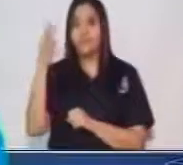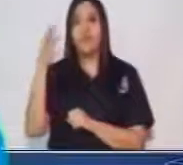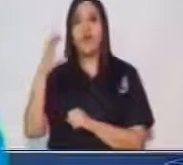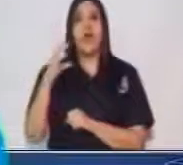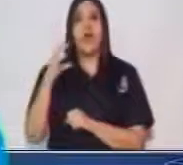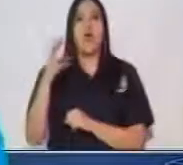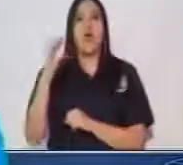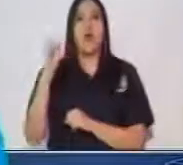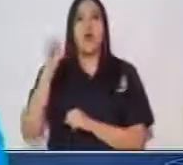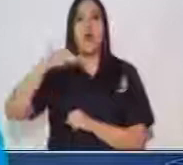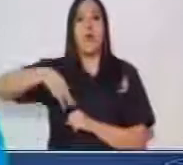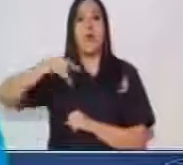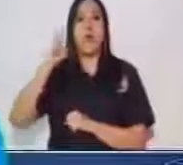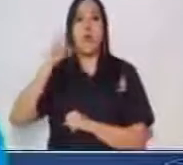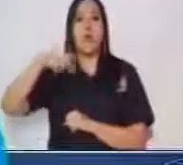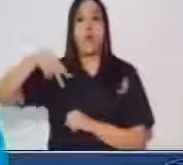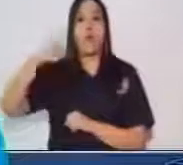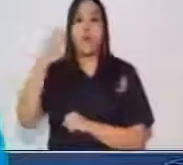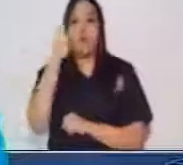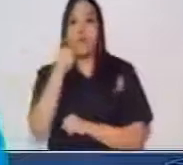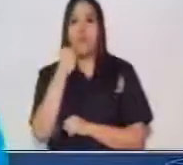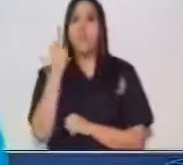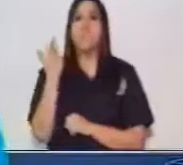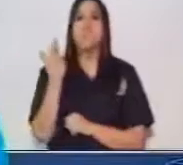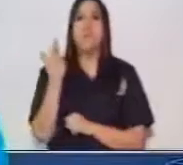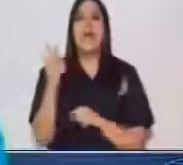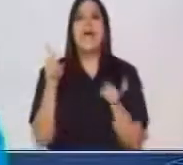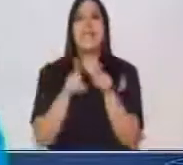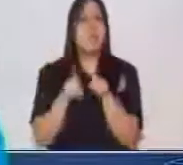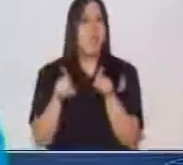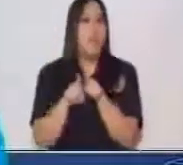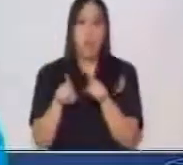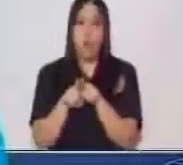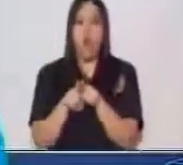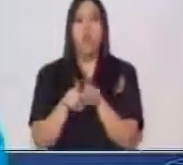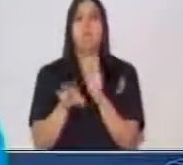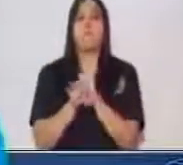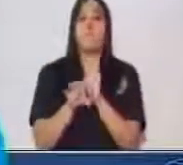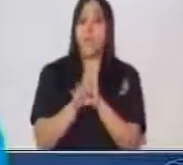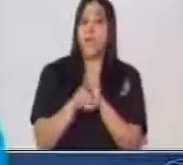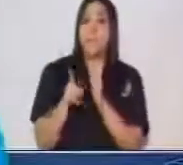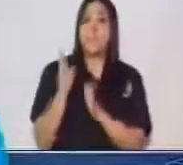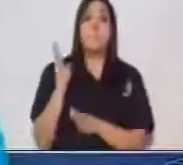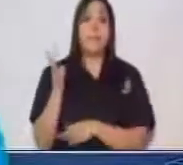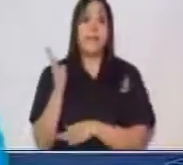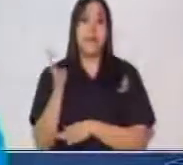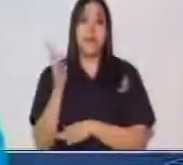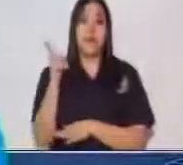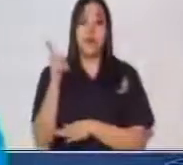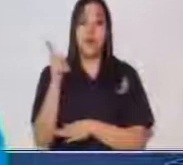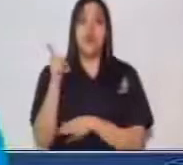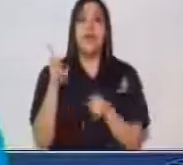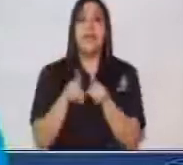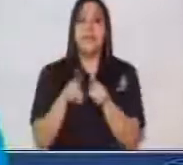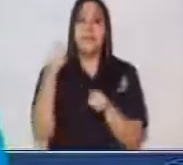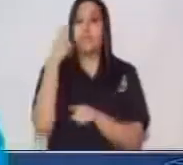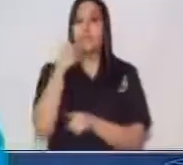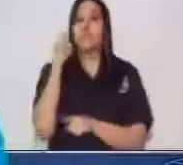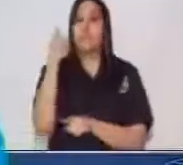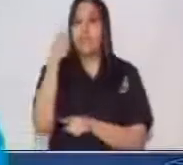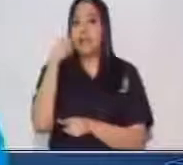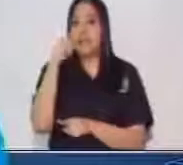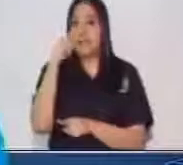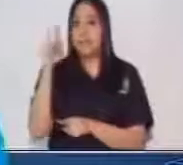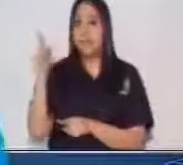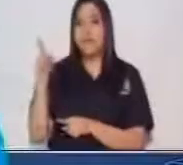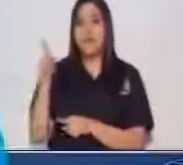que nombran objetos de la misma especie. Por ejemplo, perro es un sustantivo común. Muy